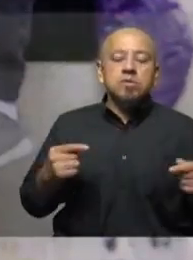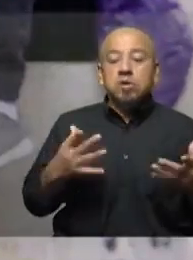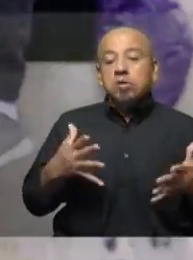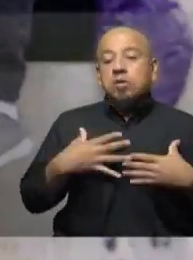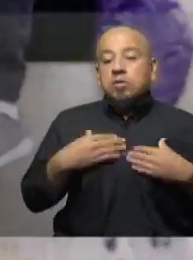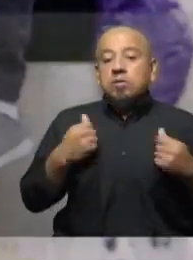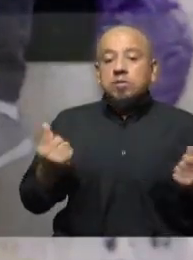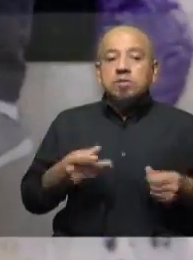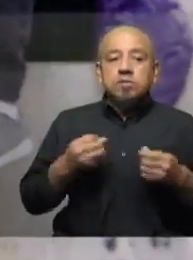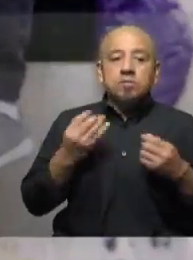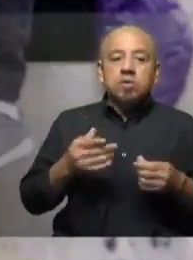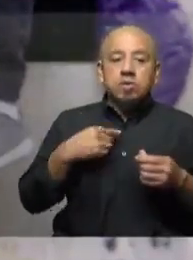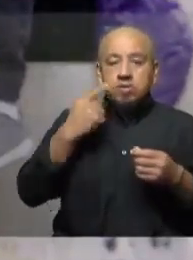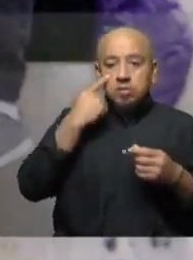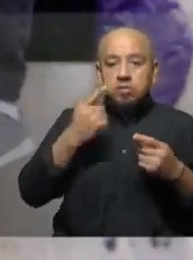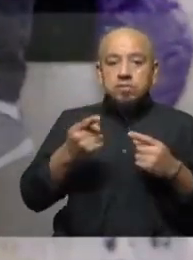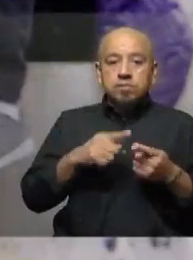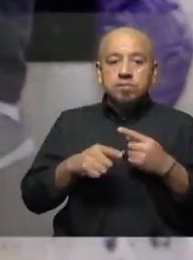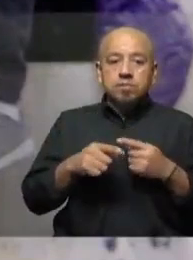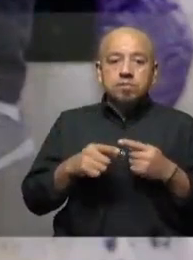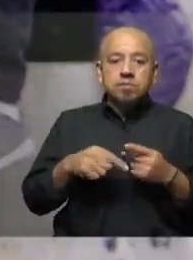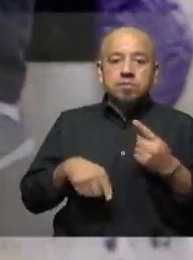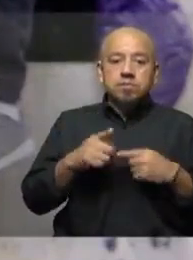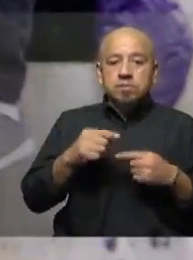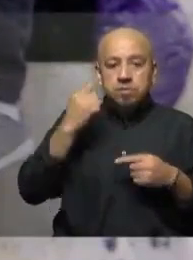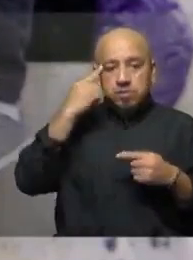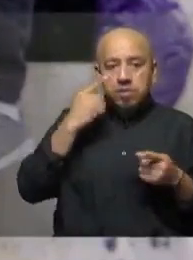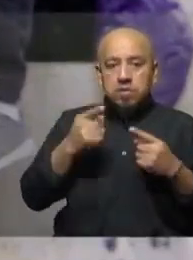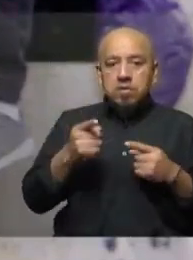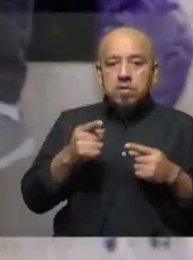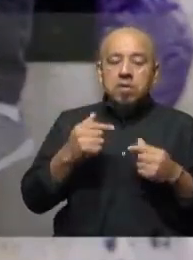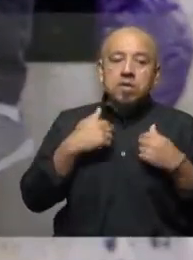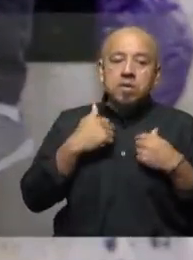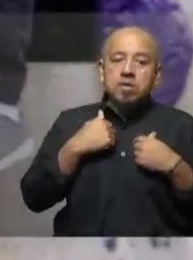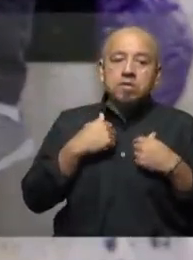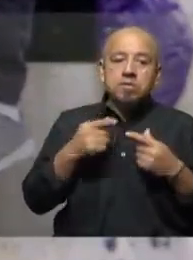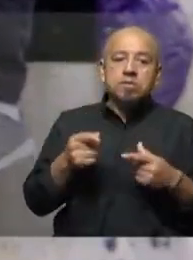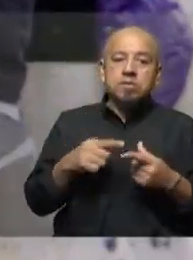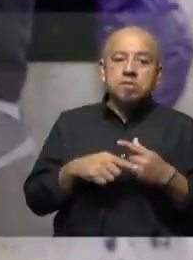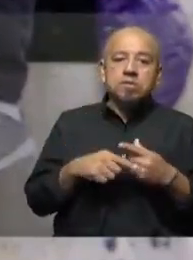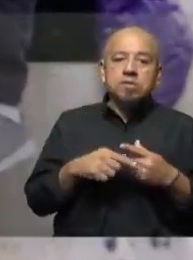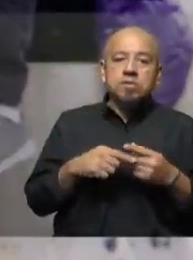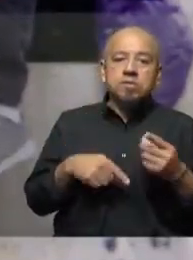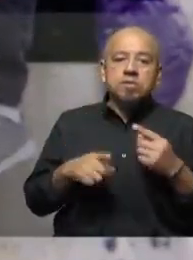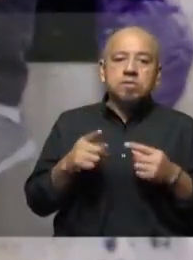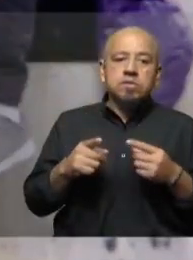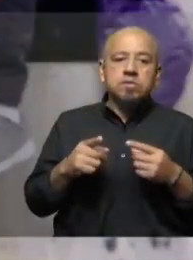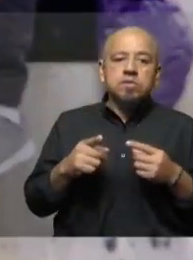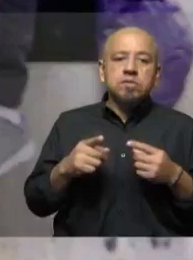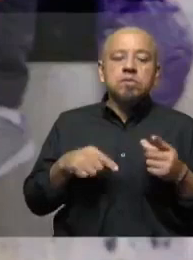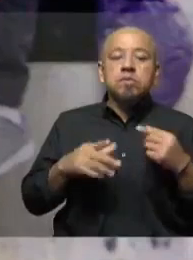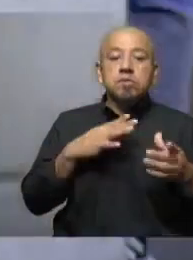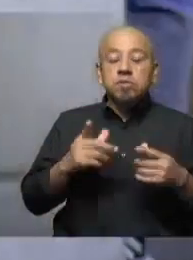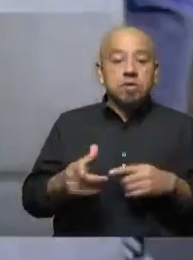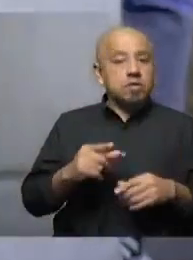porque yo, antes de conocerla a ella, no pensaba de repente en todas esas aristas. Y es algo que a mí me nutre abundante, entonces dije, bueno, si vamos a hacer un show juntas, yo acá voy a robar